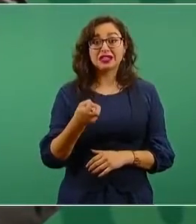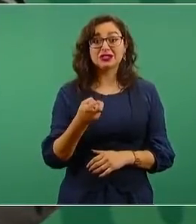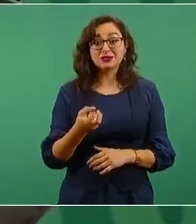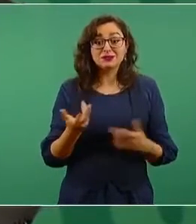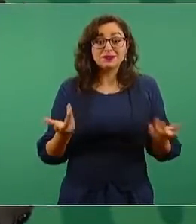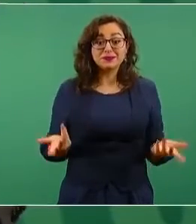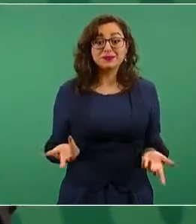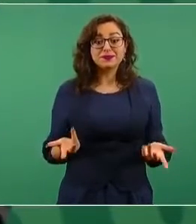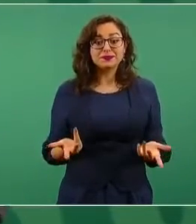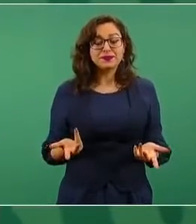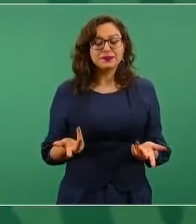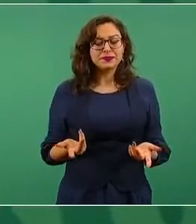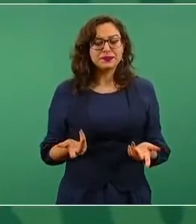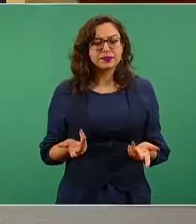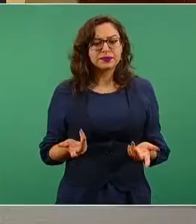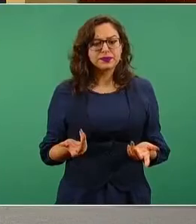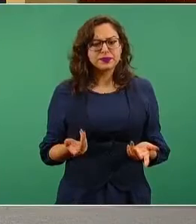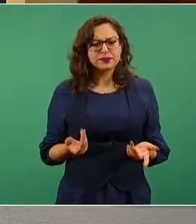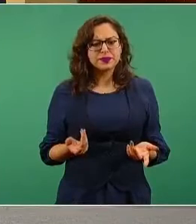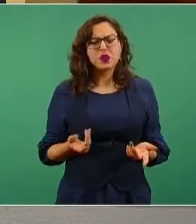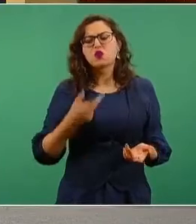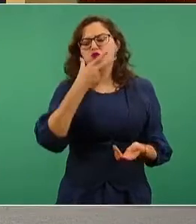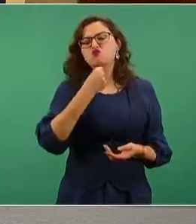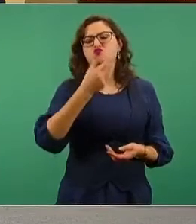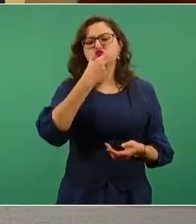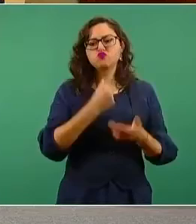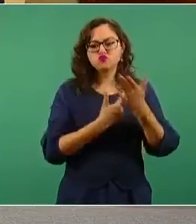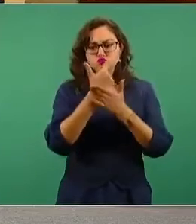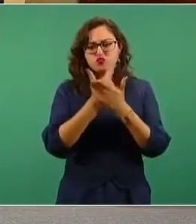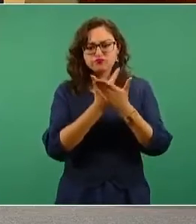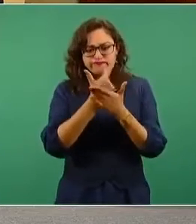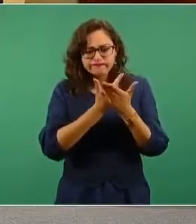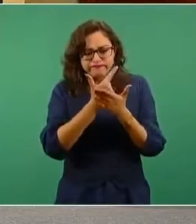Sí, ¿cómo? Sí, Krugman.